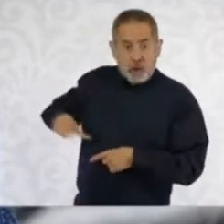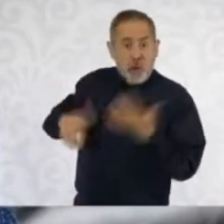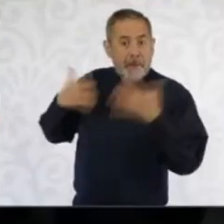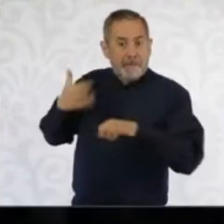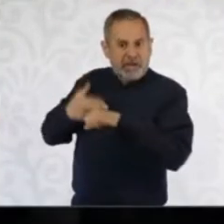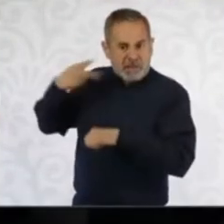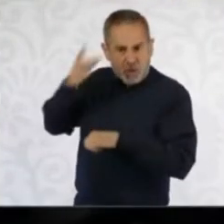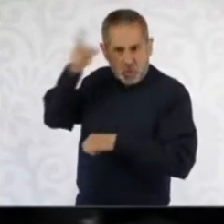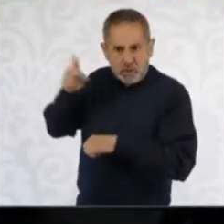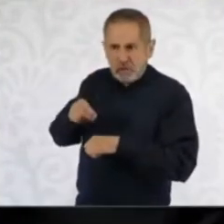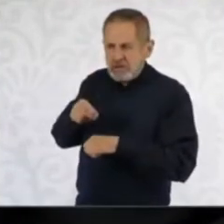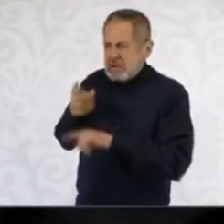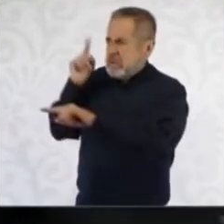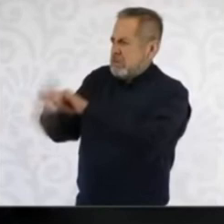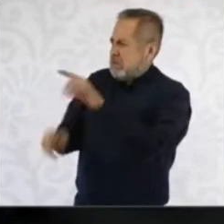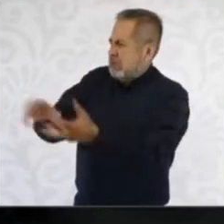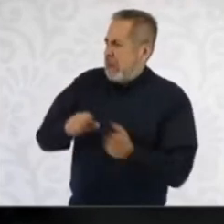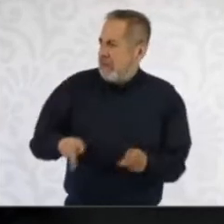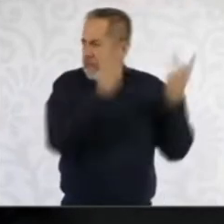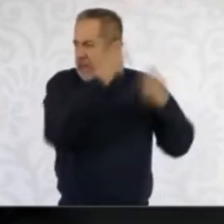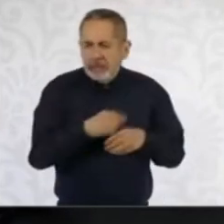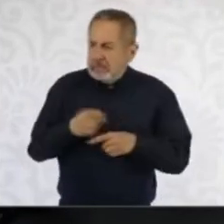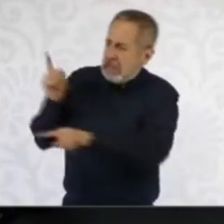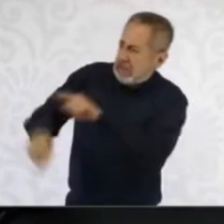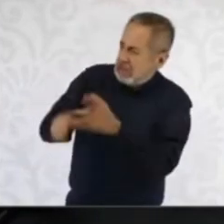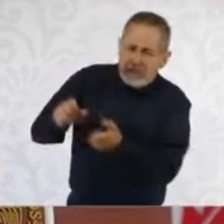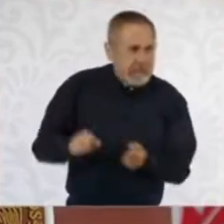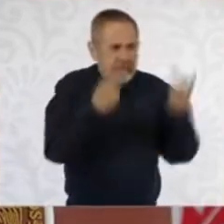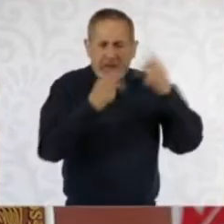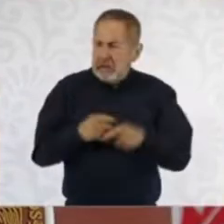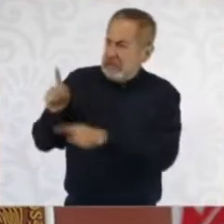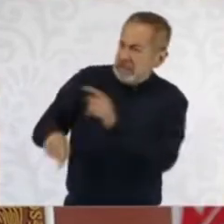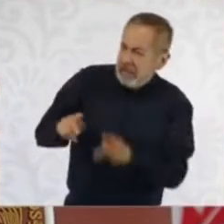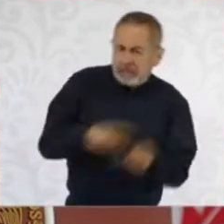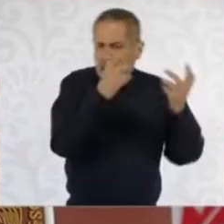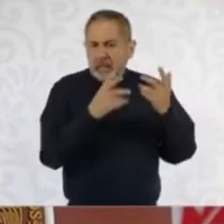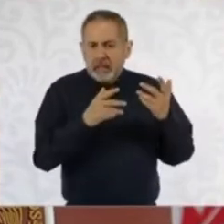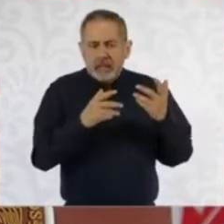estatales. Y la otra, la corrupción.